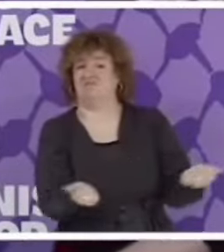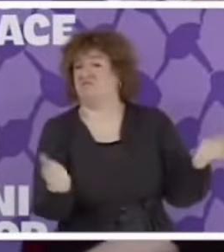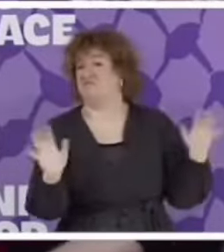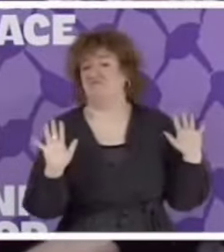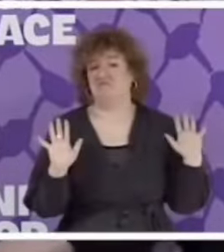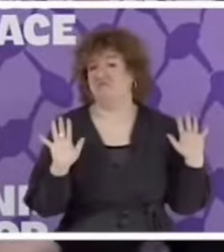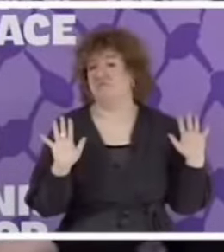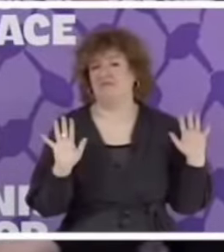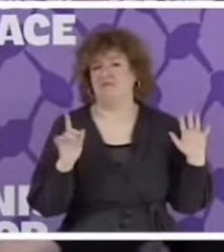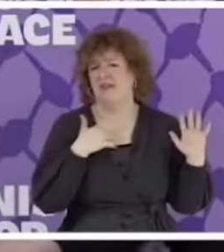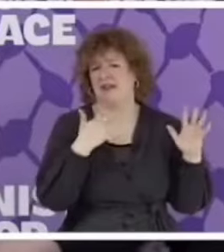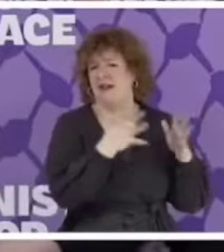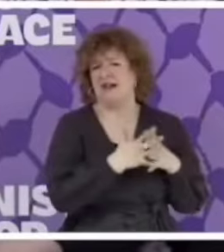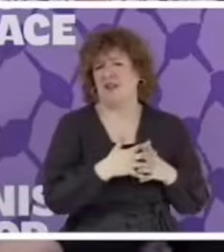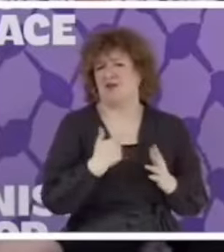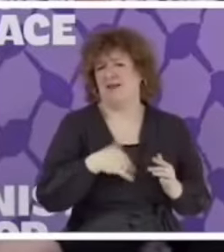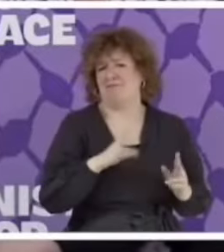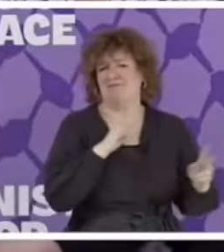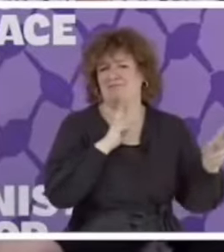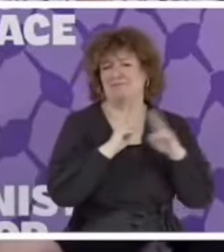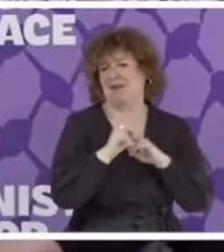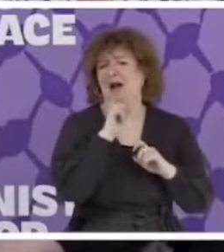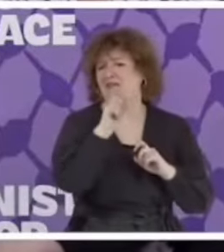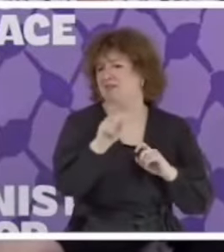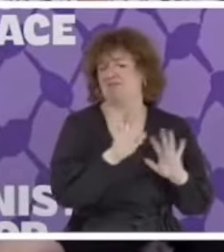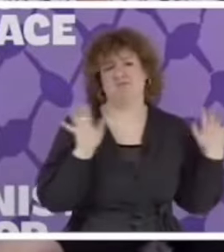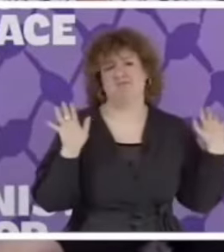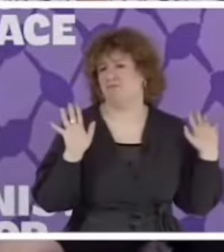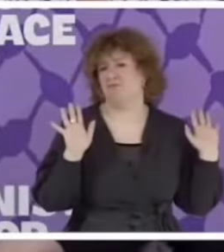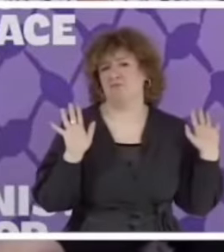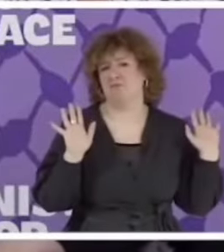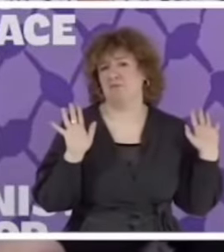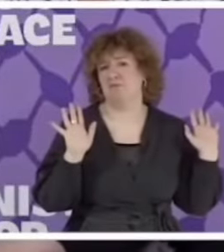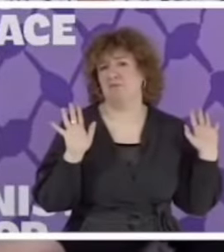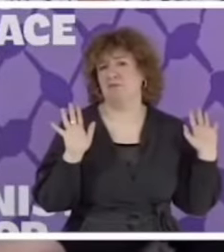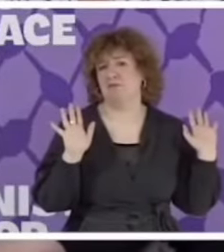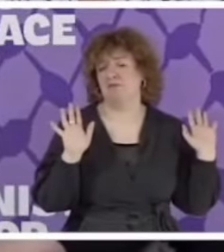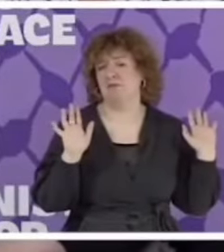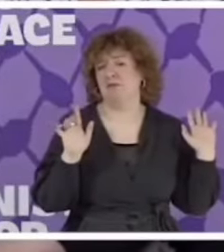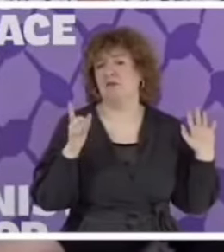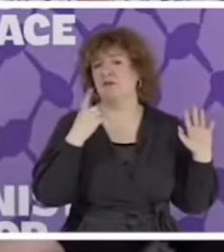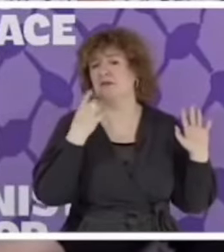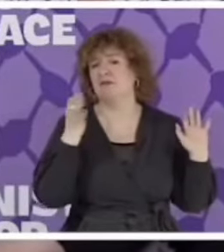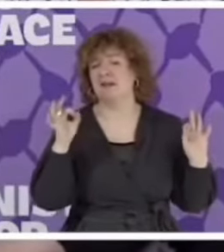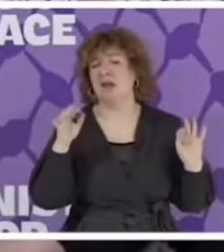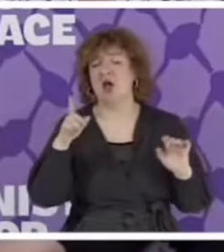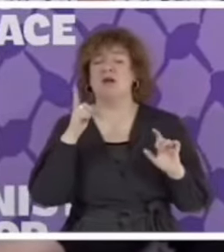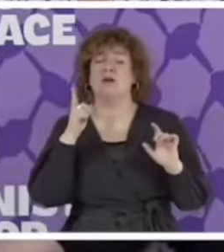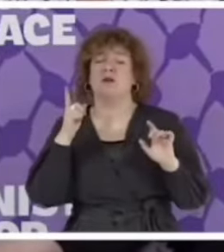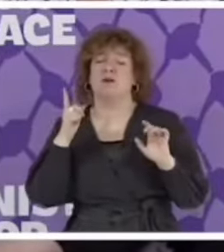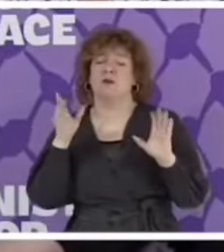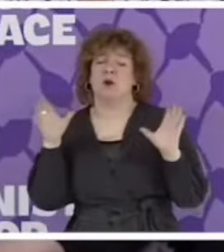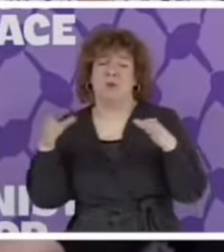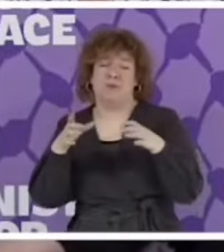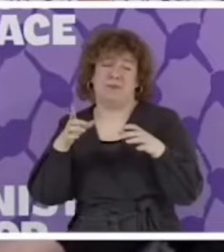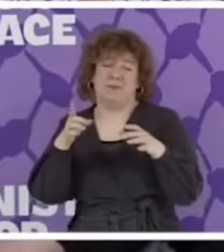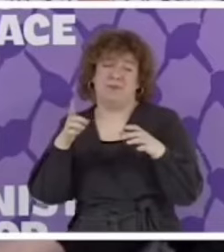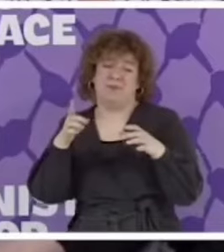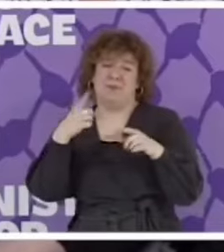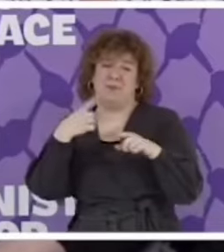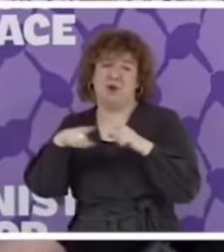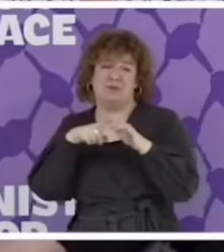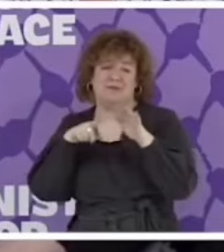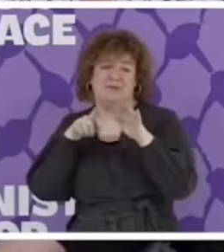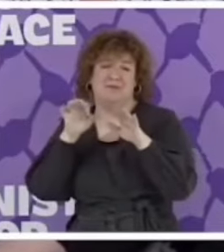Estados Unidos ha llegado a anunciar la participación de España en operaciones militares para